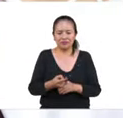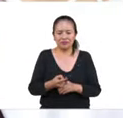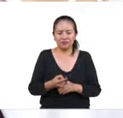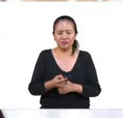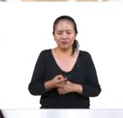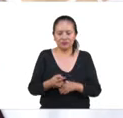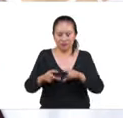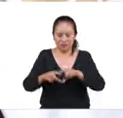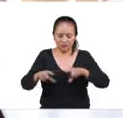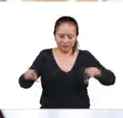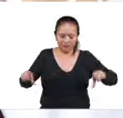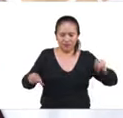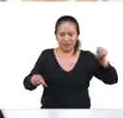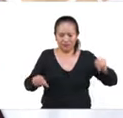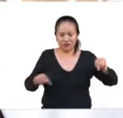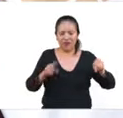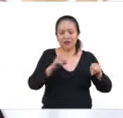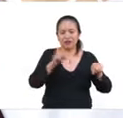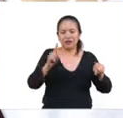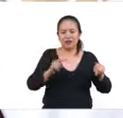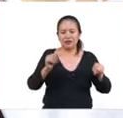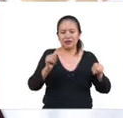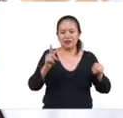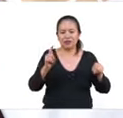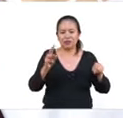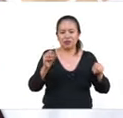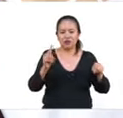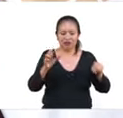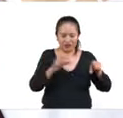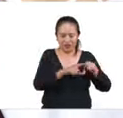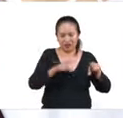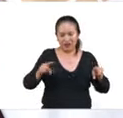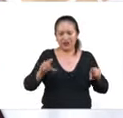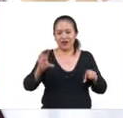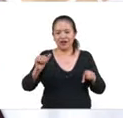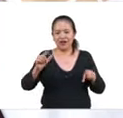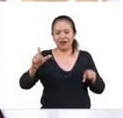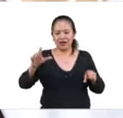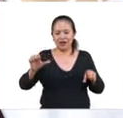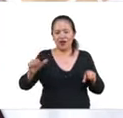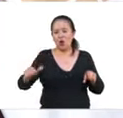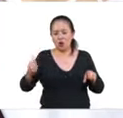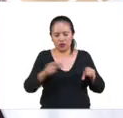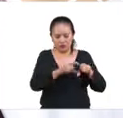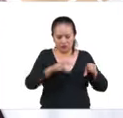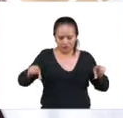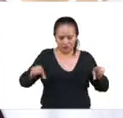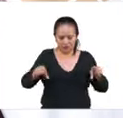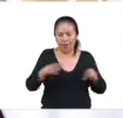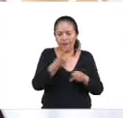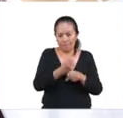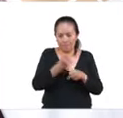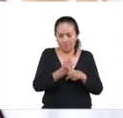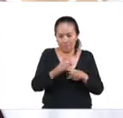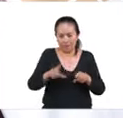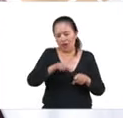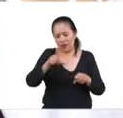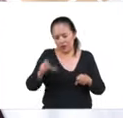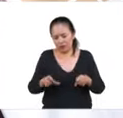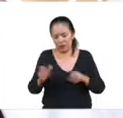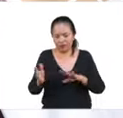de Zapotitla, si no mal me equivoco, hasta Periférico, hasta calle 11. Entonces esa será la primera parte y luego ya seguirán con la